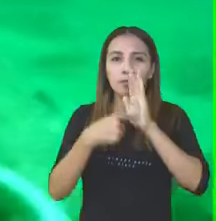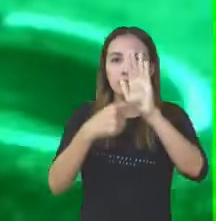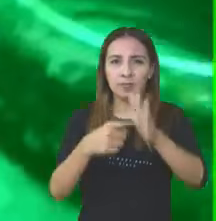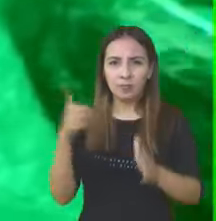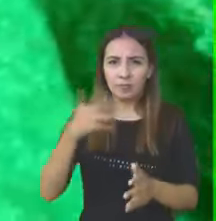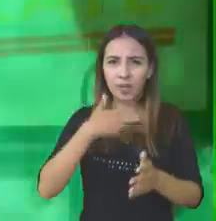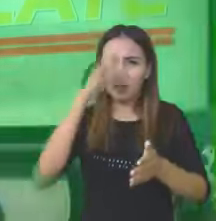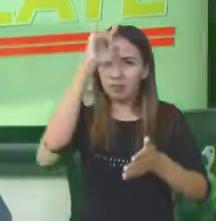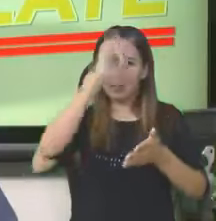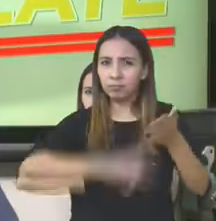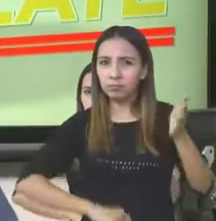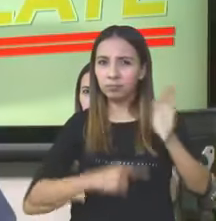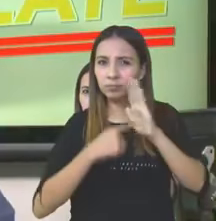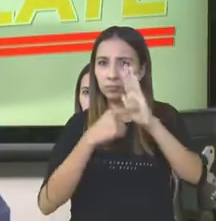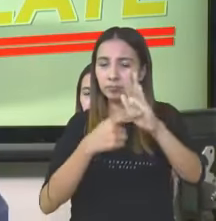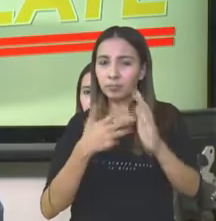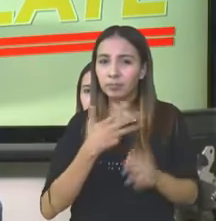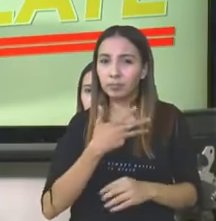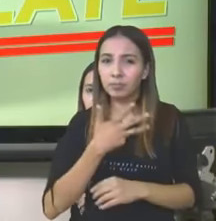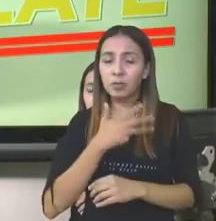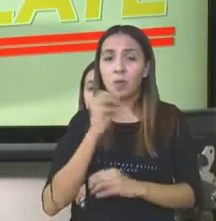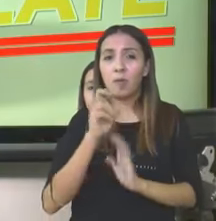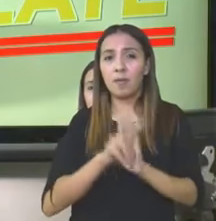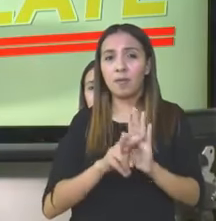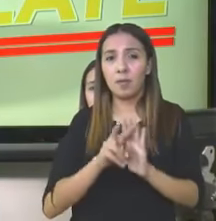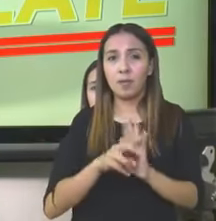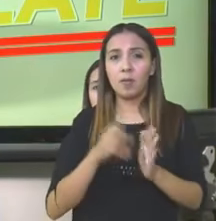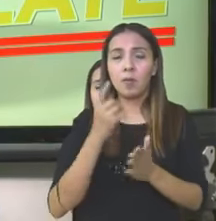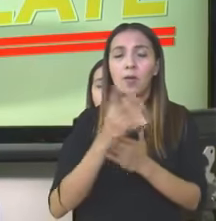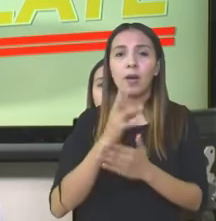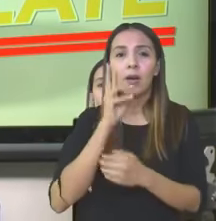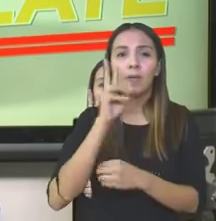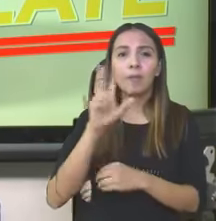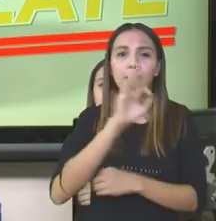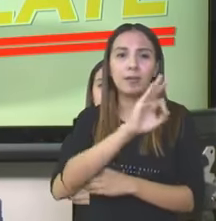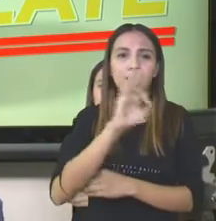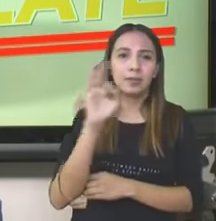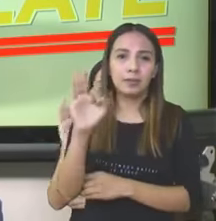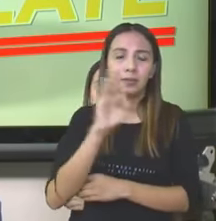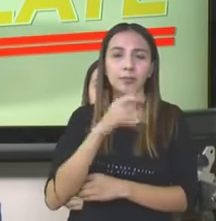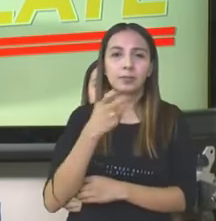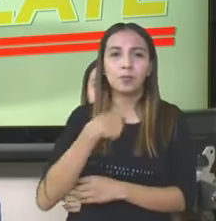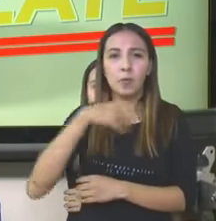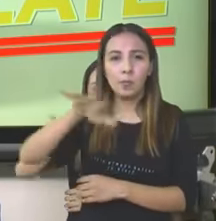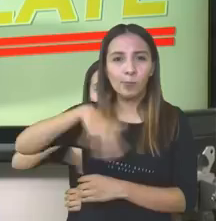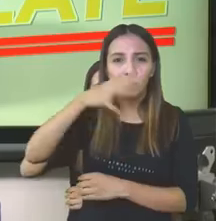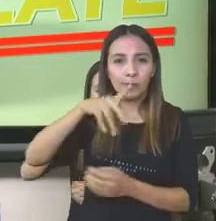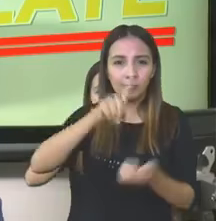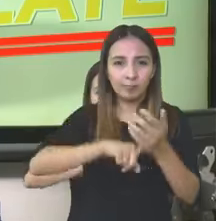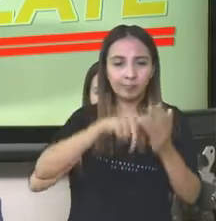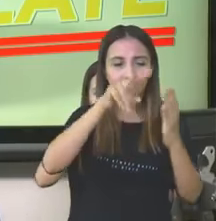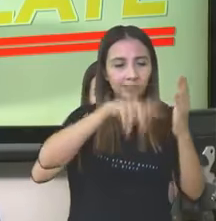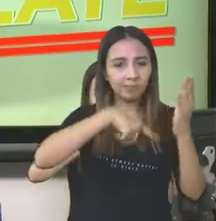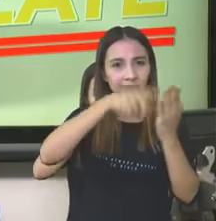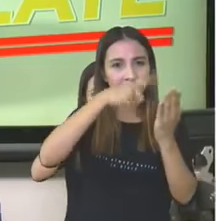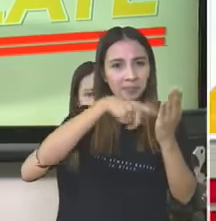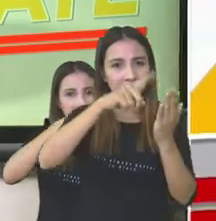el póster por ahí, Santiago, o es el puro video, para ver las fechas en lo que yo lo busco aquí en la página, en el